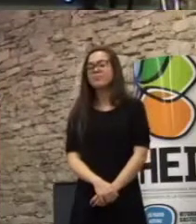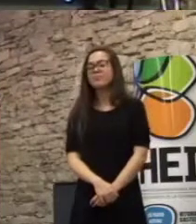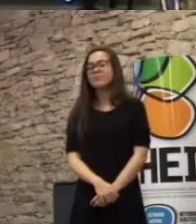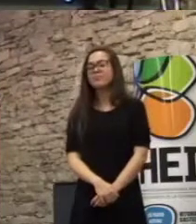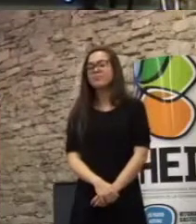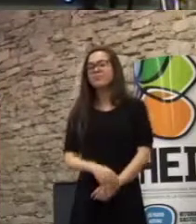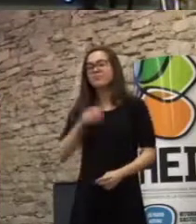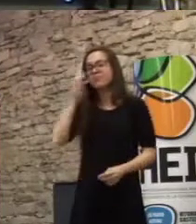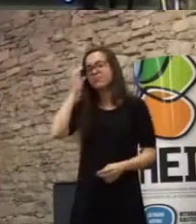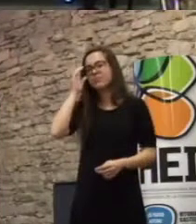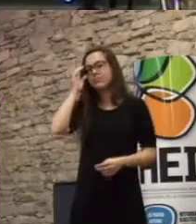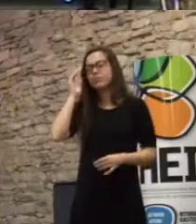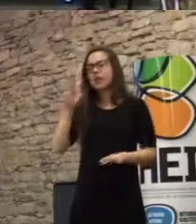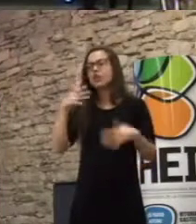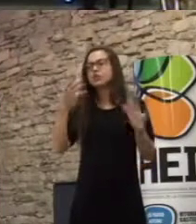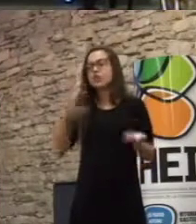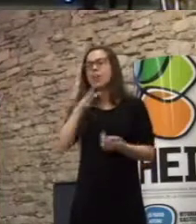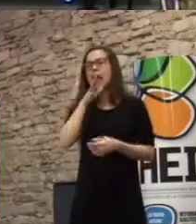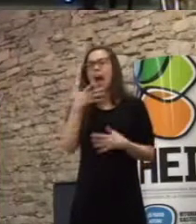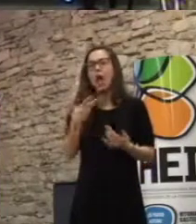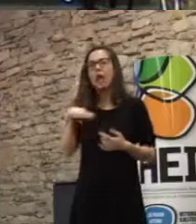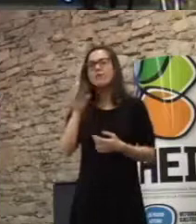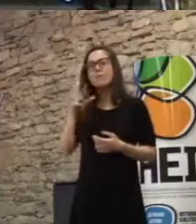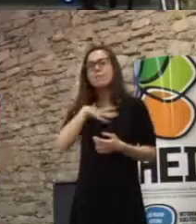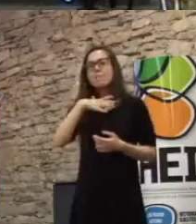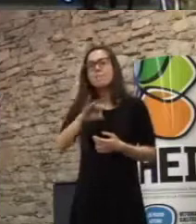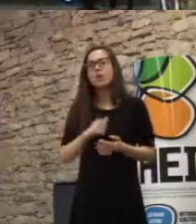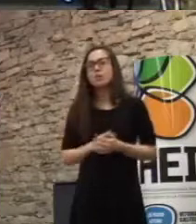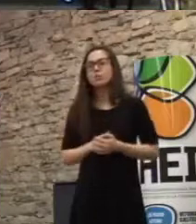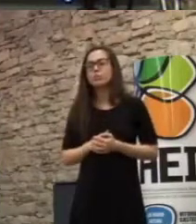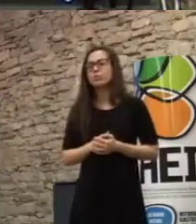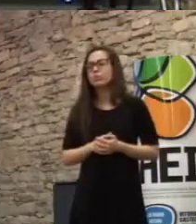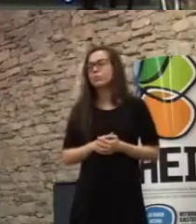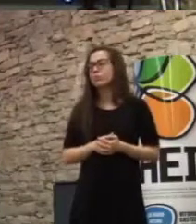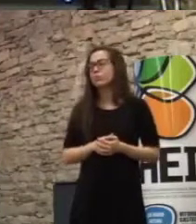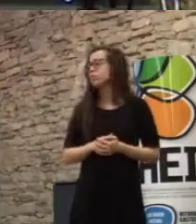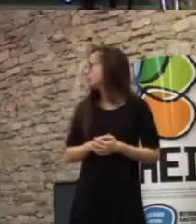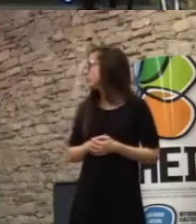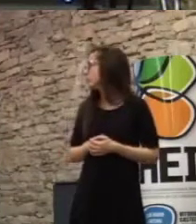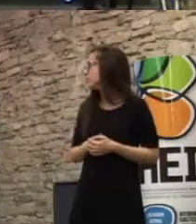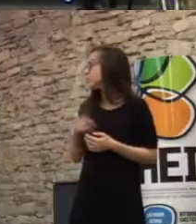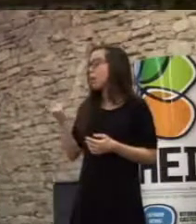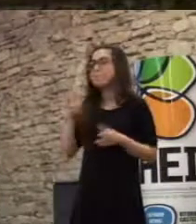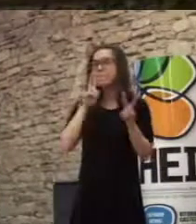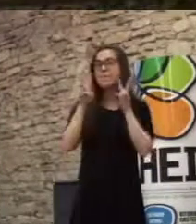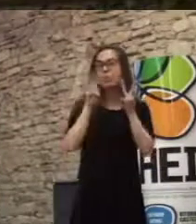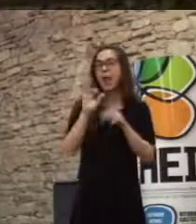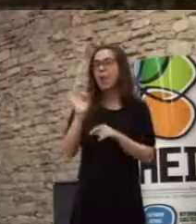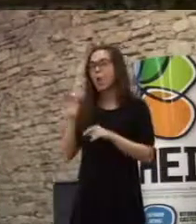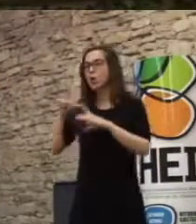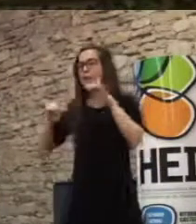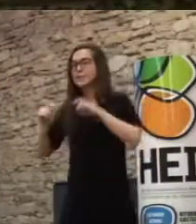entonces ahora podemos empezar a entender qué ocurre cuando juntamos un visual una persona visual con una persona kinestésica